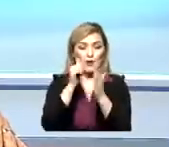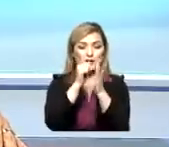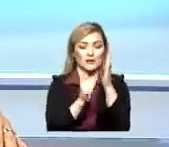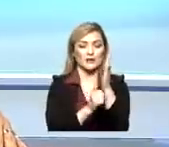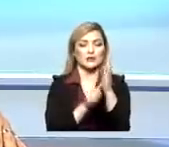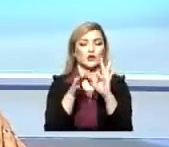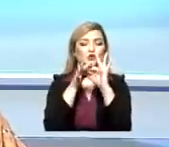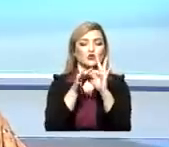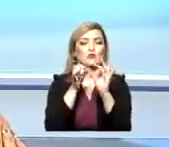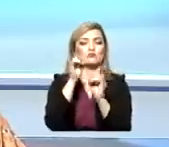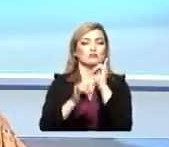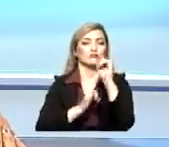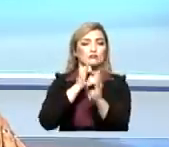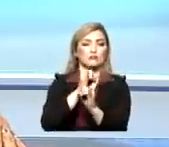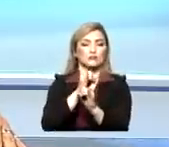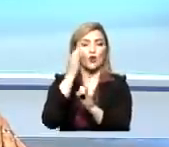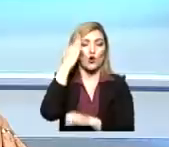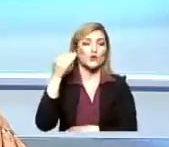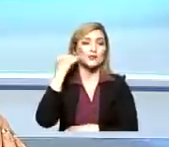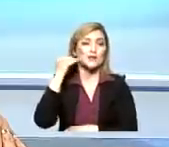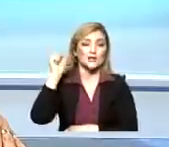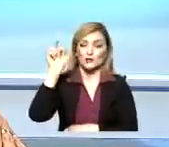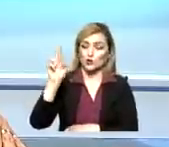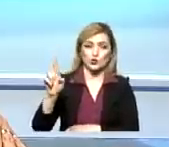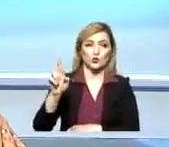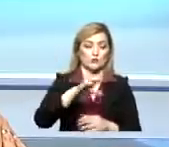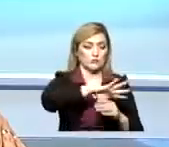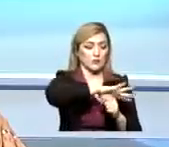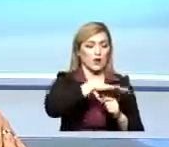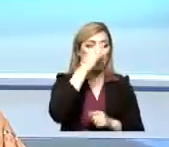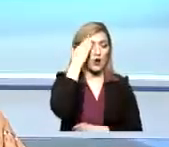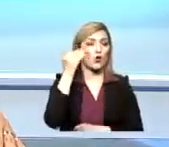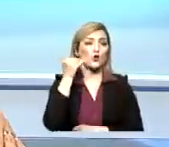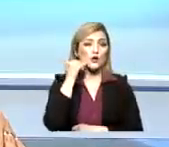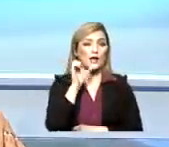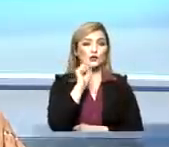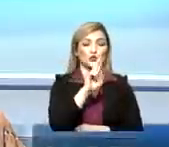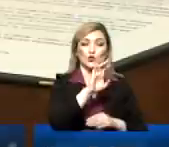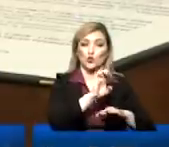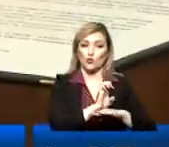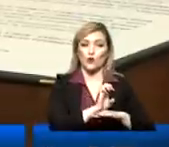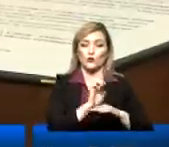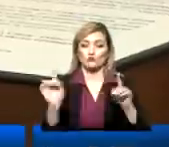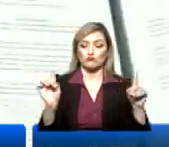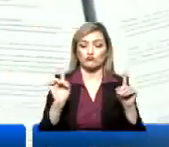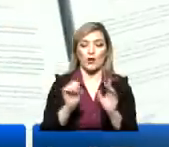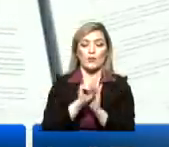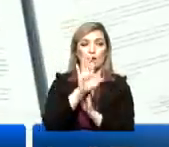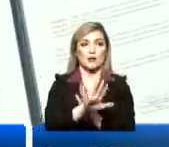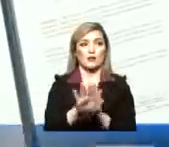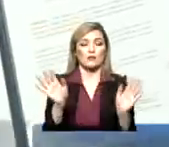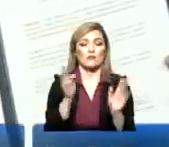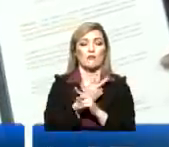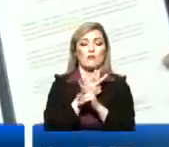Agencia de Cooperación Internacional de Corea del Sur, COICA, y la Embajada de Corea del Sur en Ecuador realizaron la donación de insumos